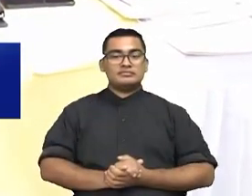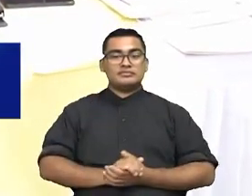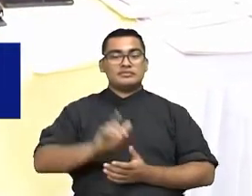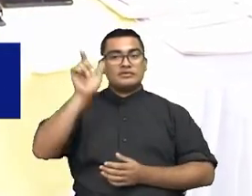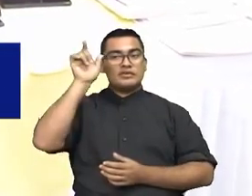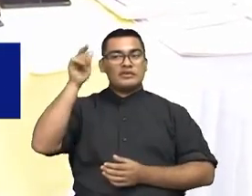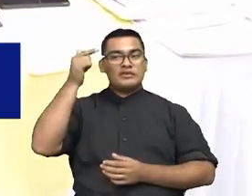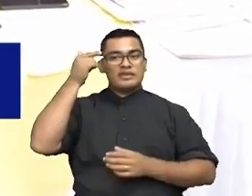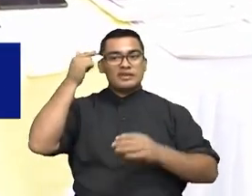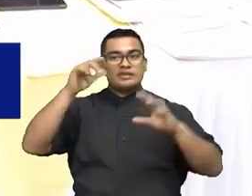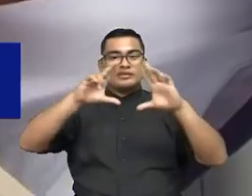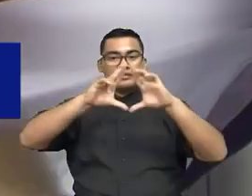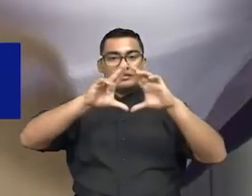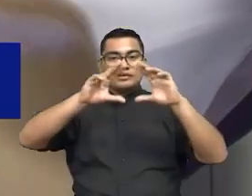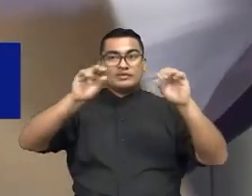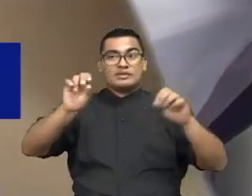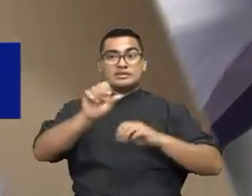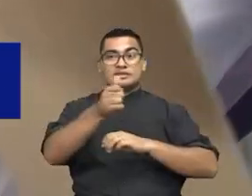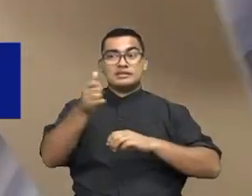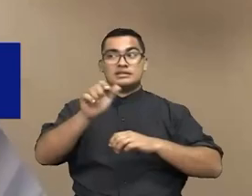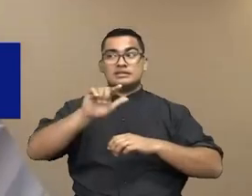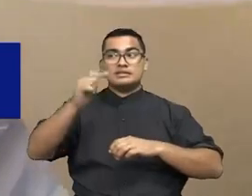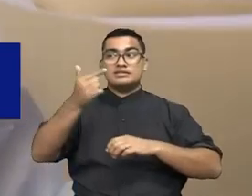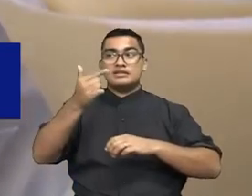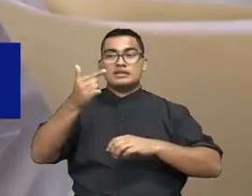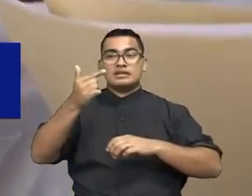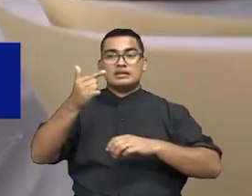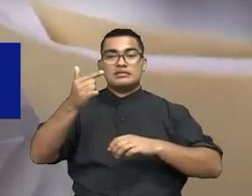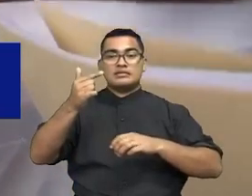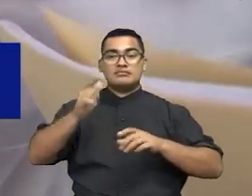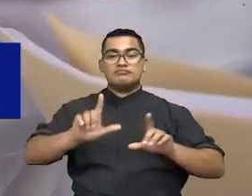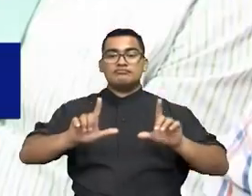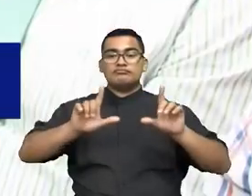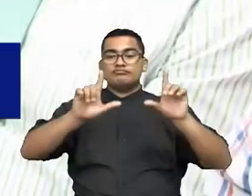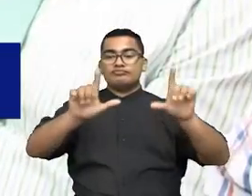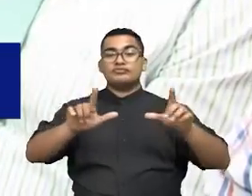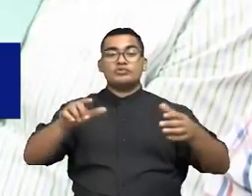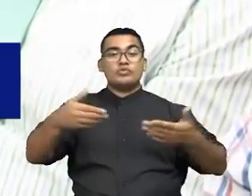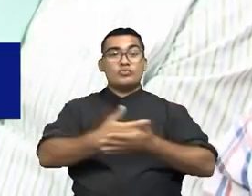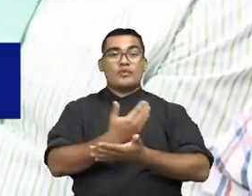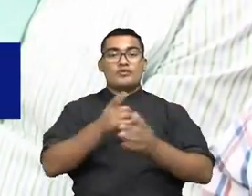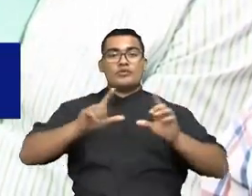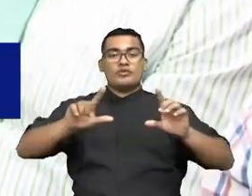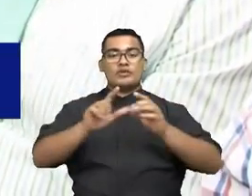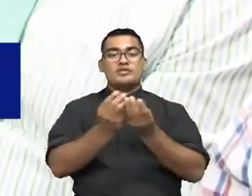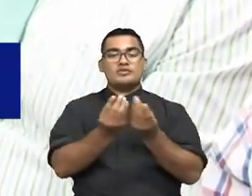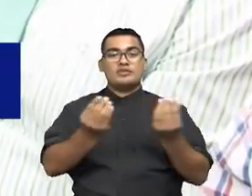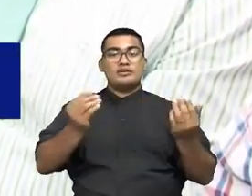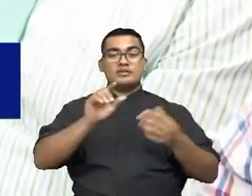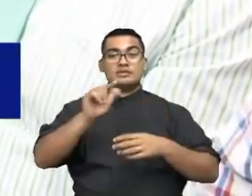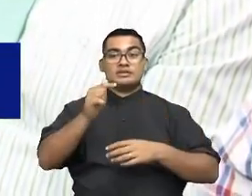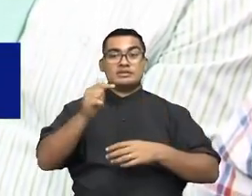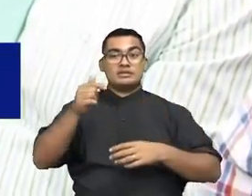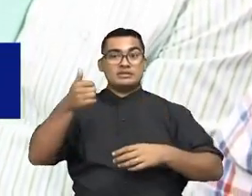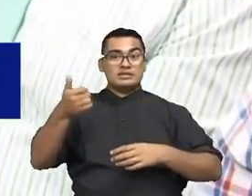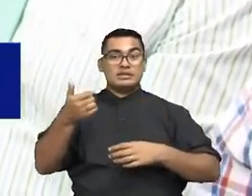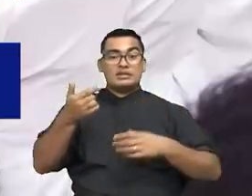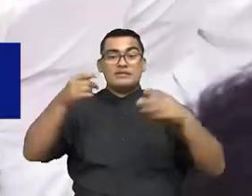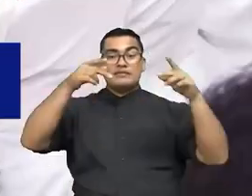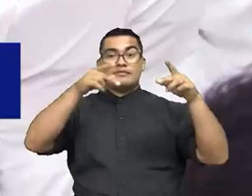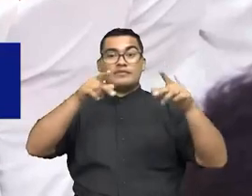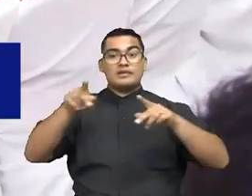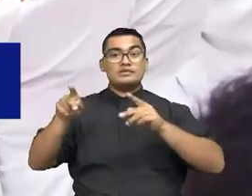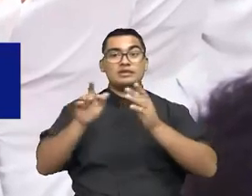Gobierno de Nicaragua entregó 67 títulos de propiedad a pastores de iglesias evangélicas para que los edificios en los que